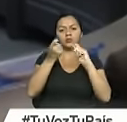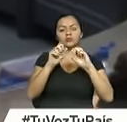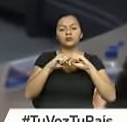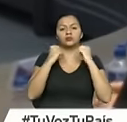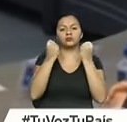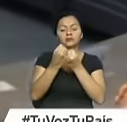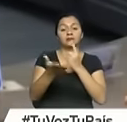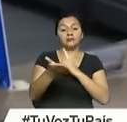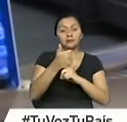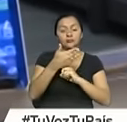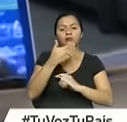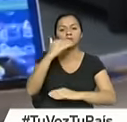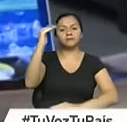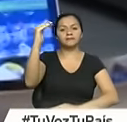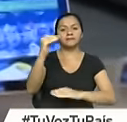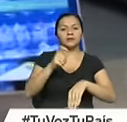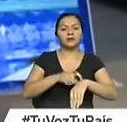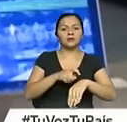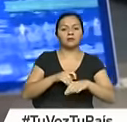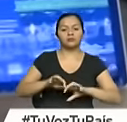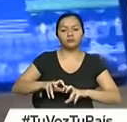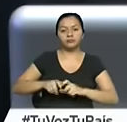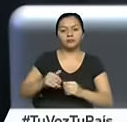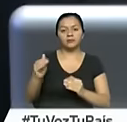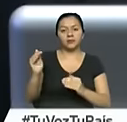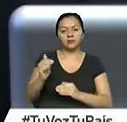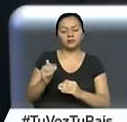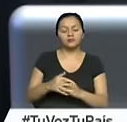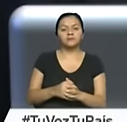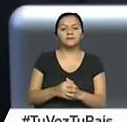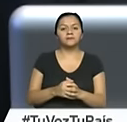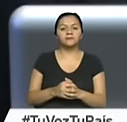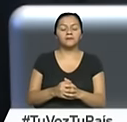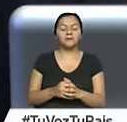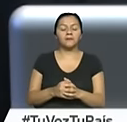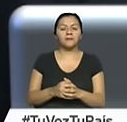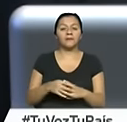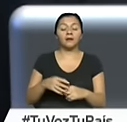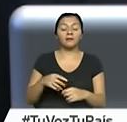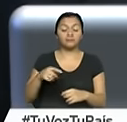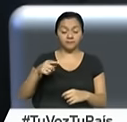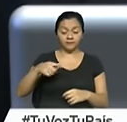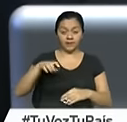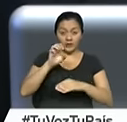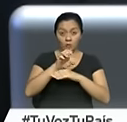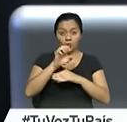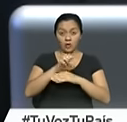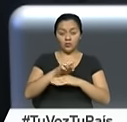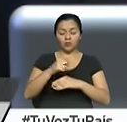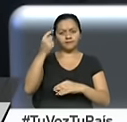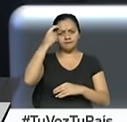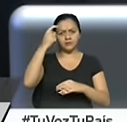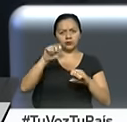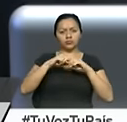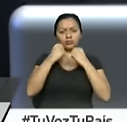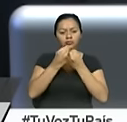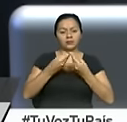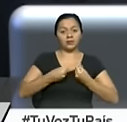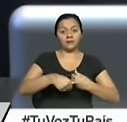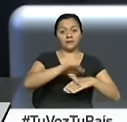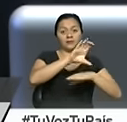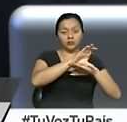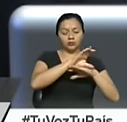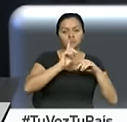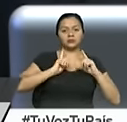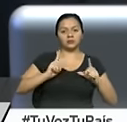ha logrado reducir los índices delictivos. El aumento de la inversión social en Ecuador ha pasado